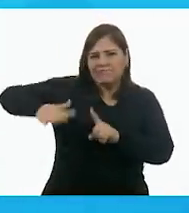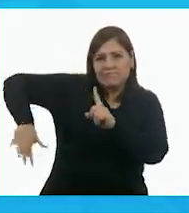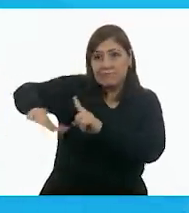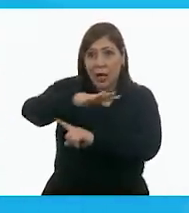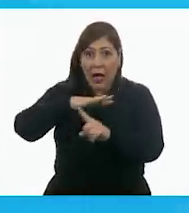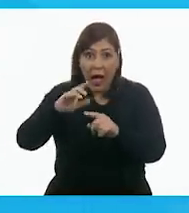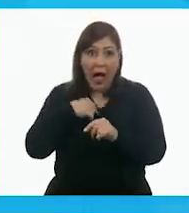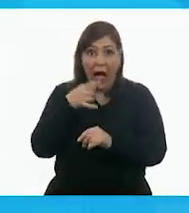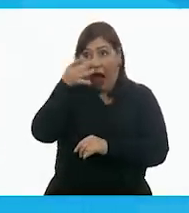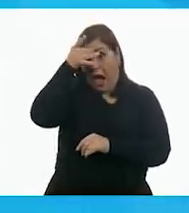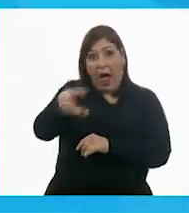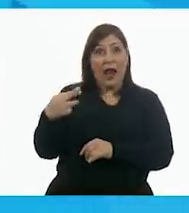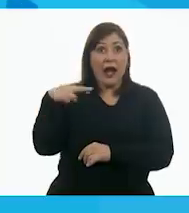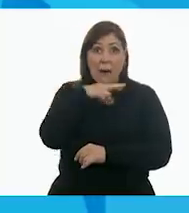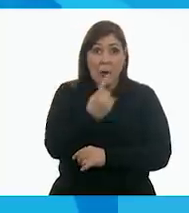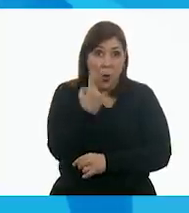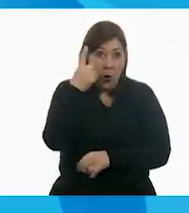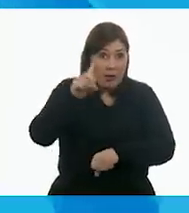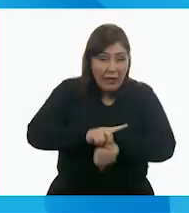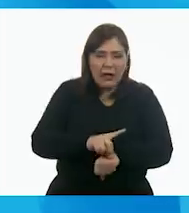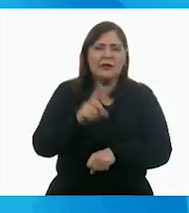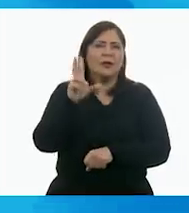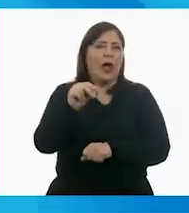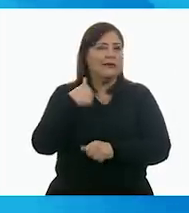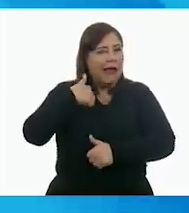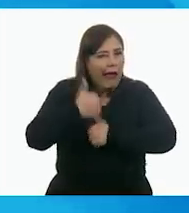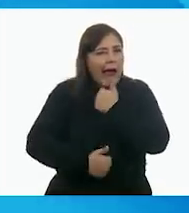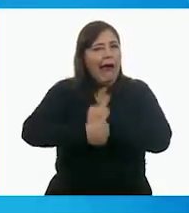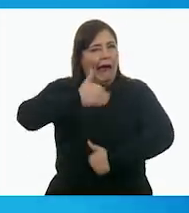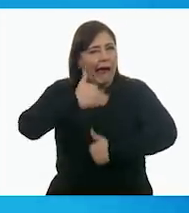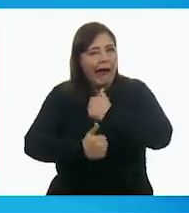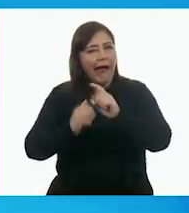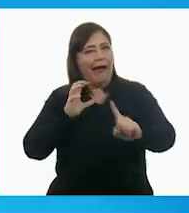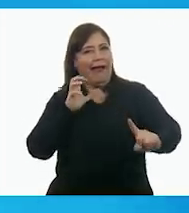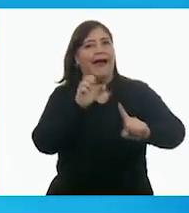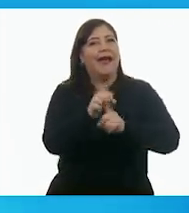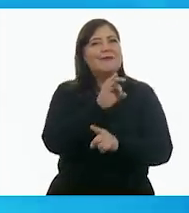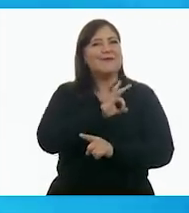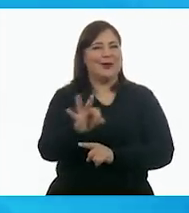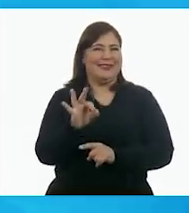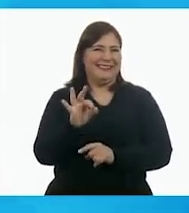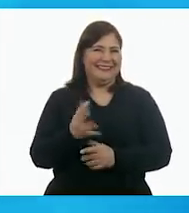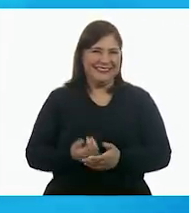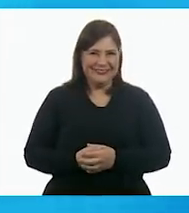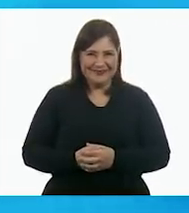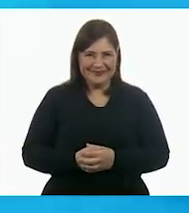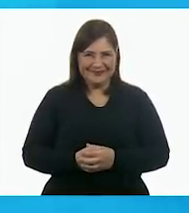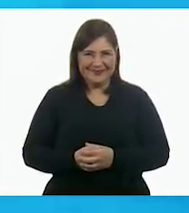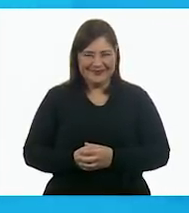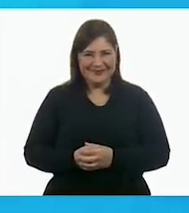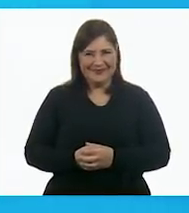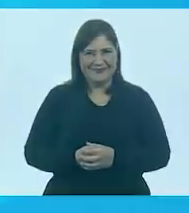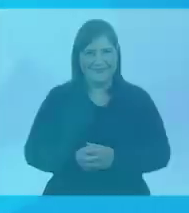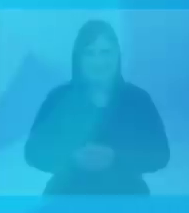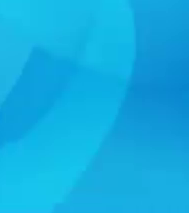le sale a la primera, todos mis intentos valieron ya la pena.